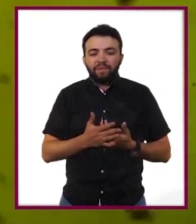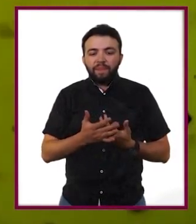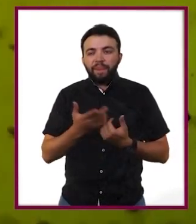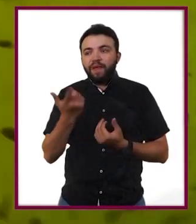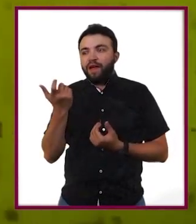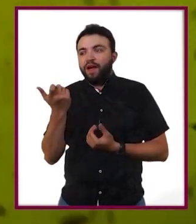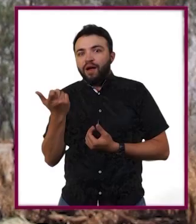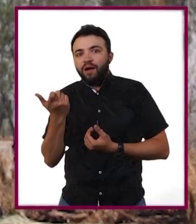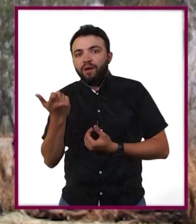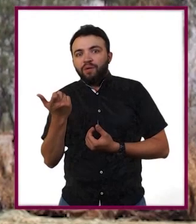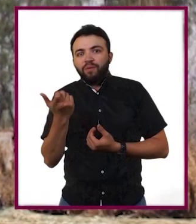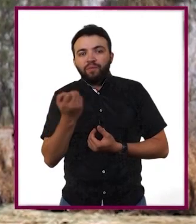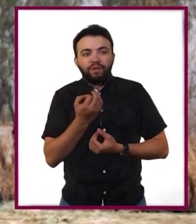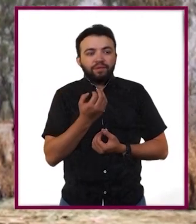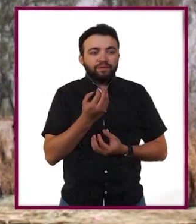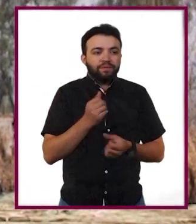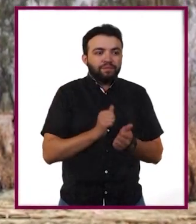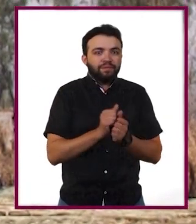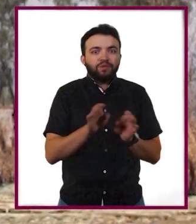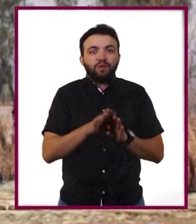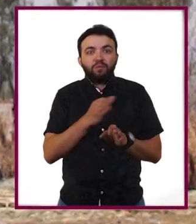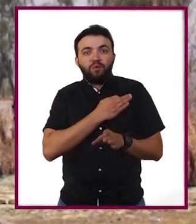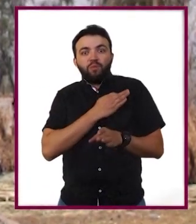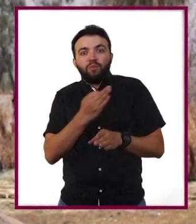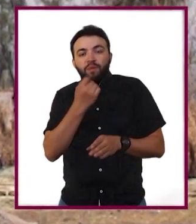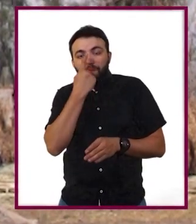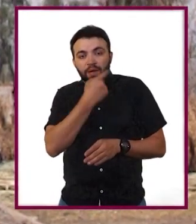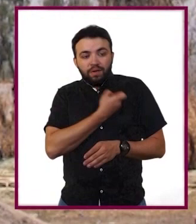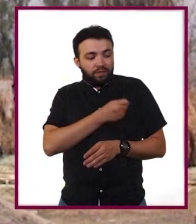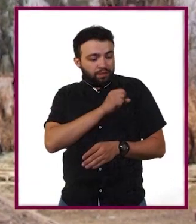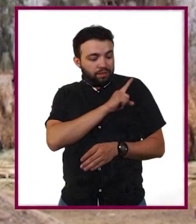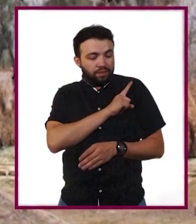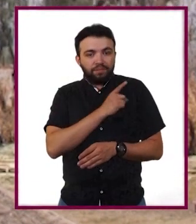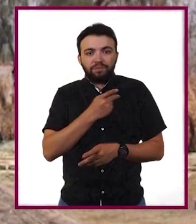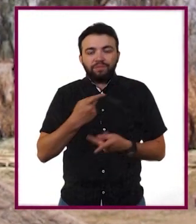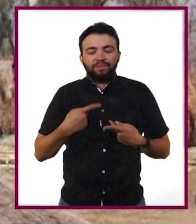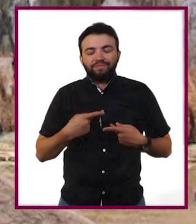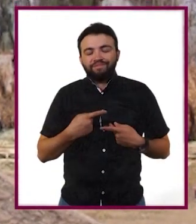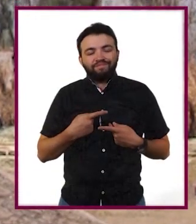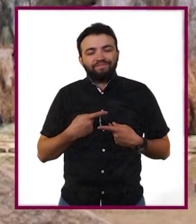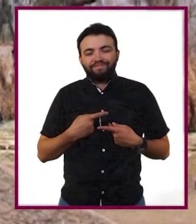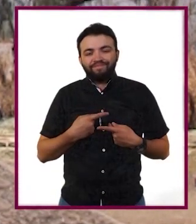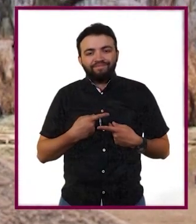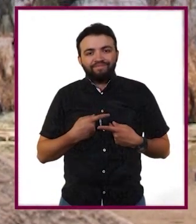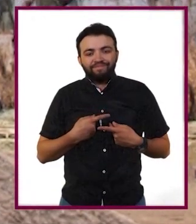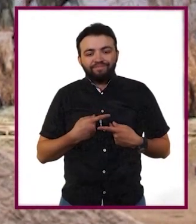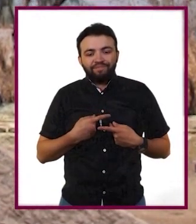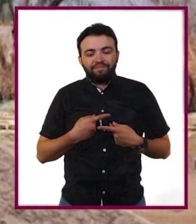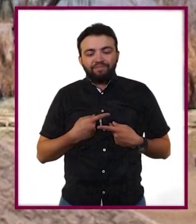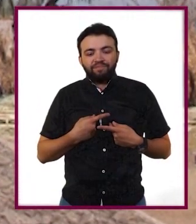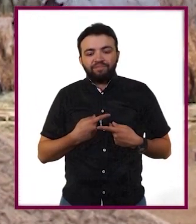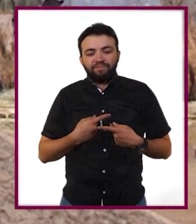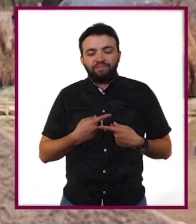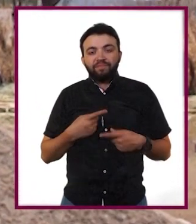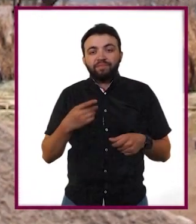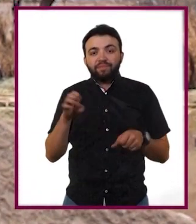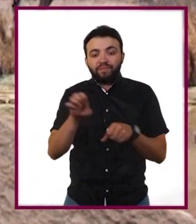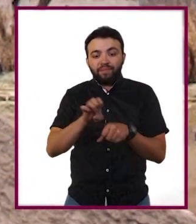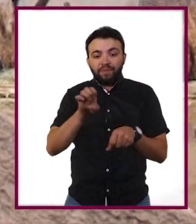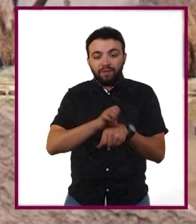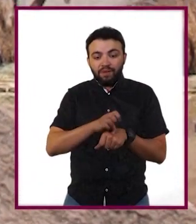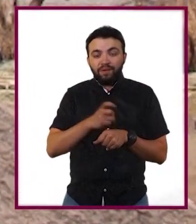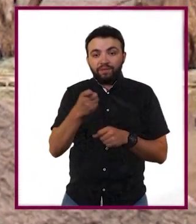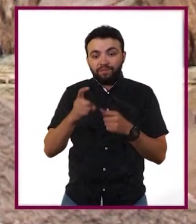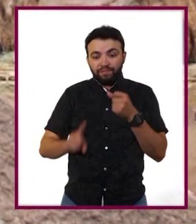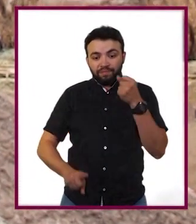para el humano, ¿no? Para la salud humana. Lo que sucede además de este problema que